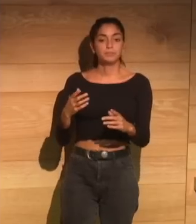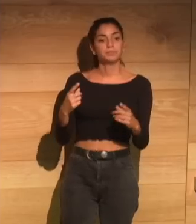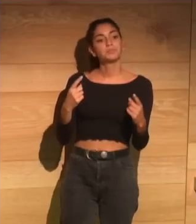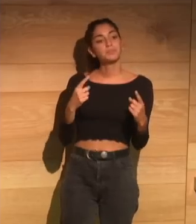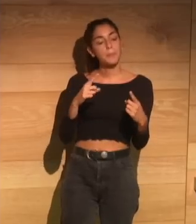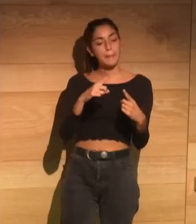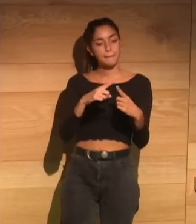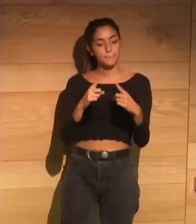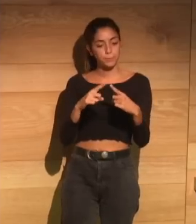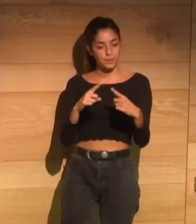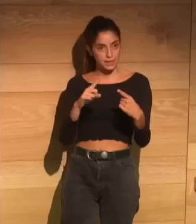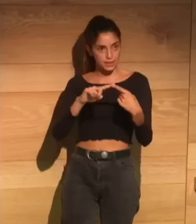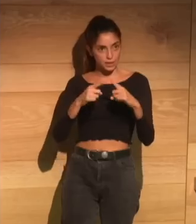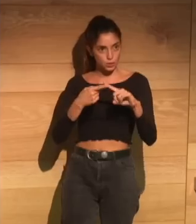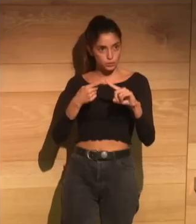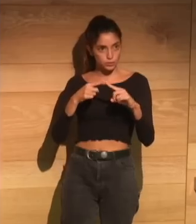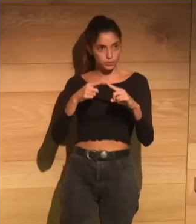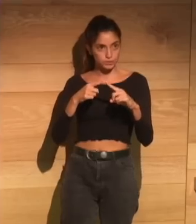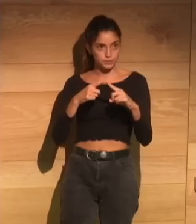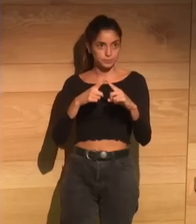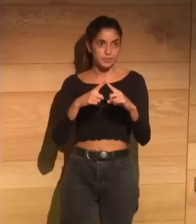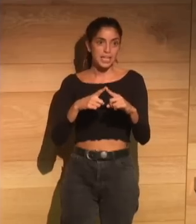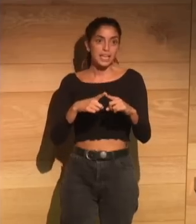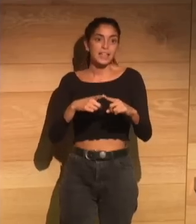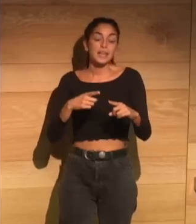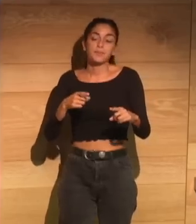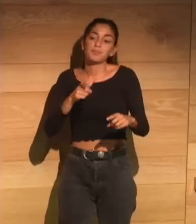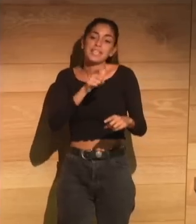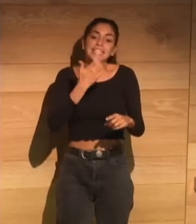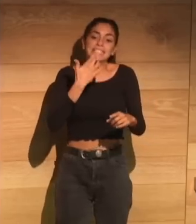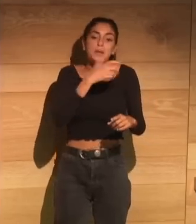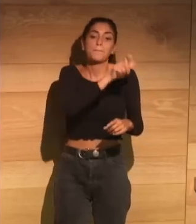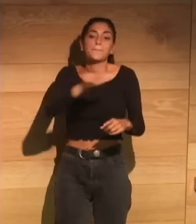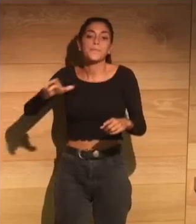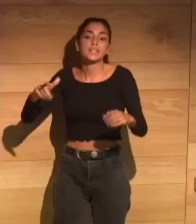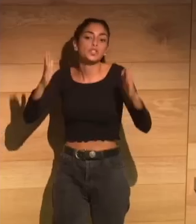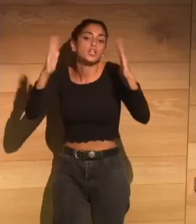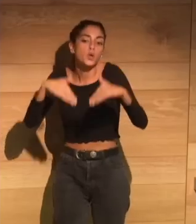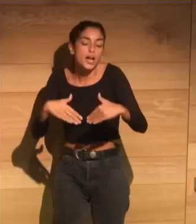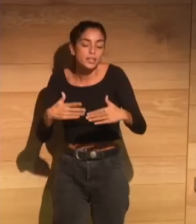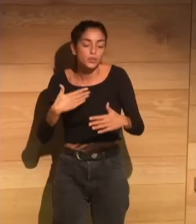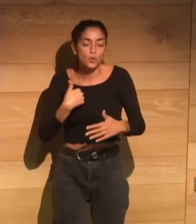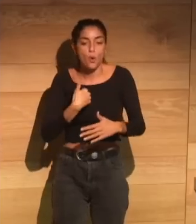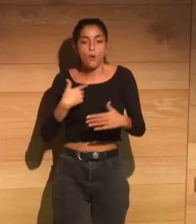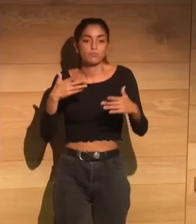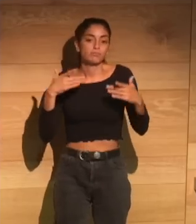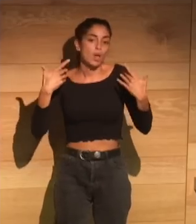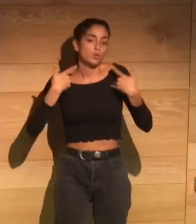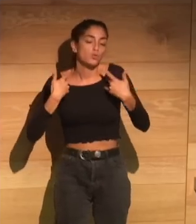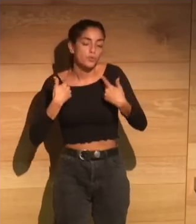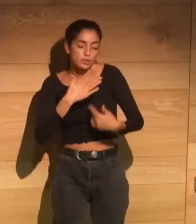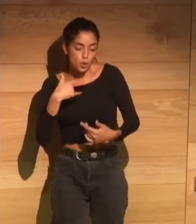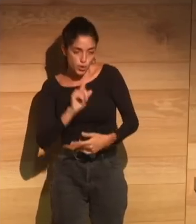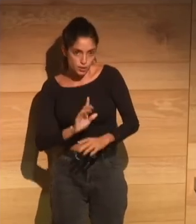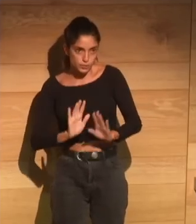mano. Sostenedlos justo. Quien los tenga, que aquellas personas que no tengan, perdonad, no queremos nuestro ofender. Nuestro respeto a las personas